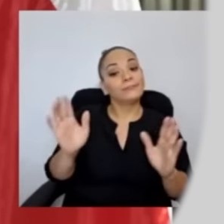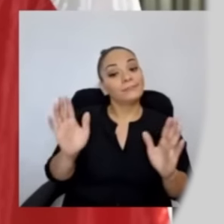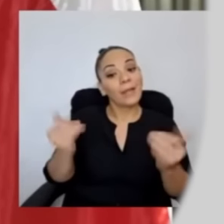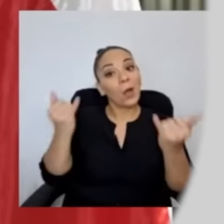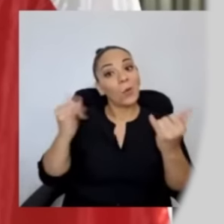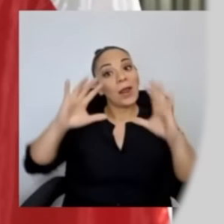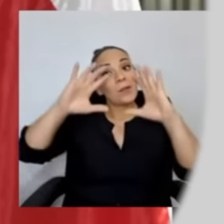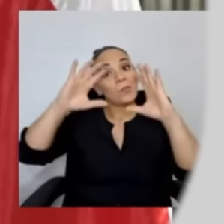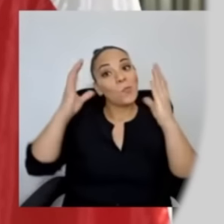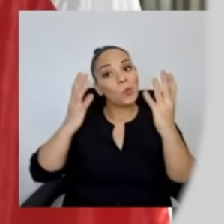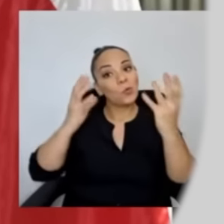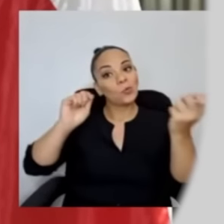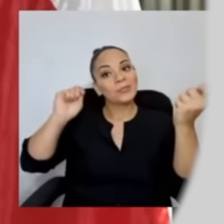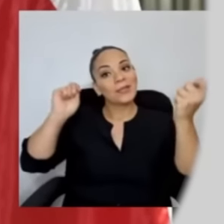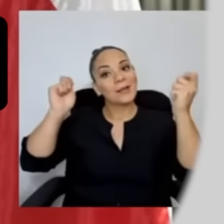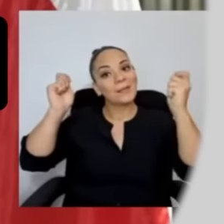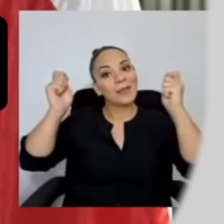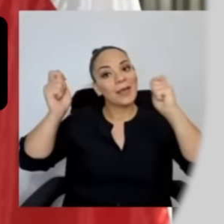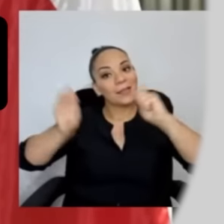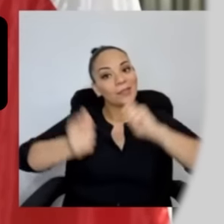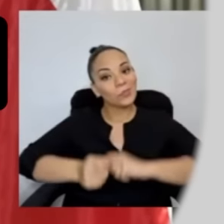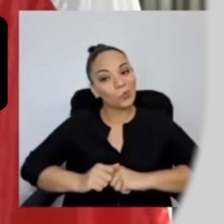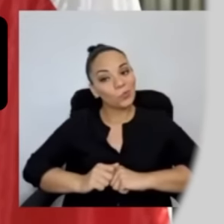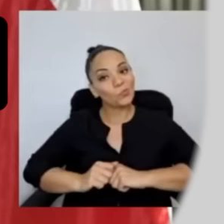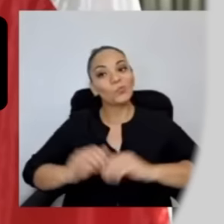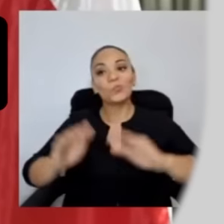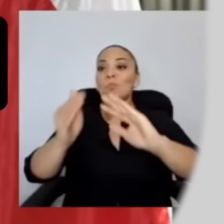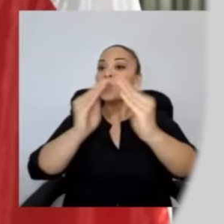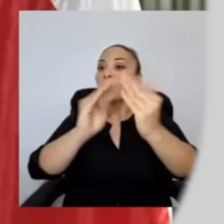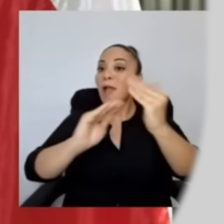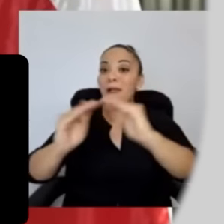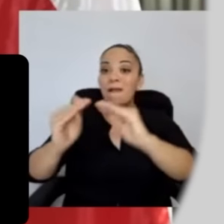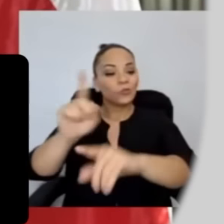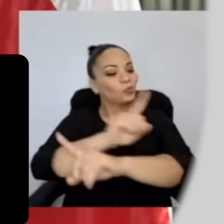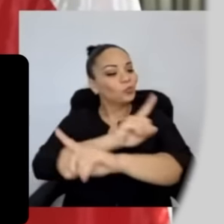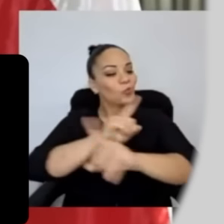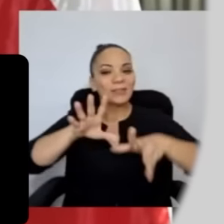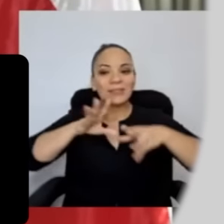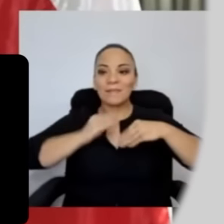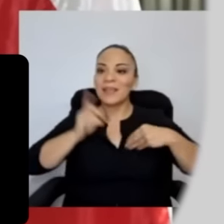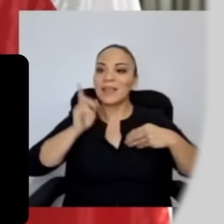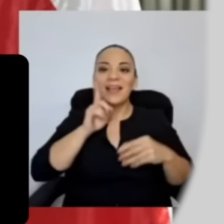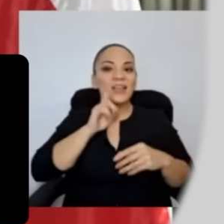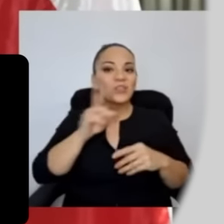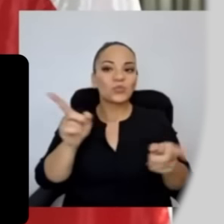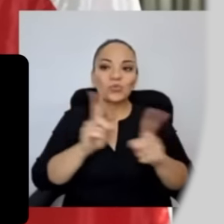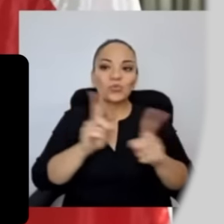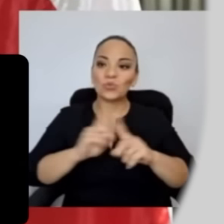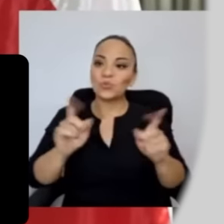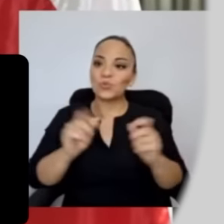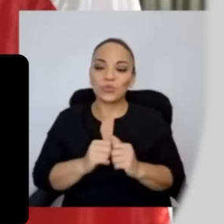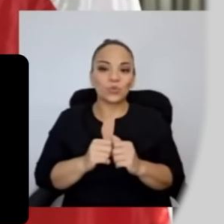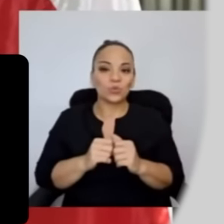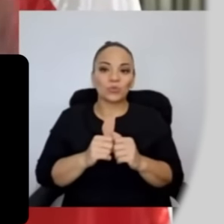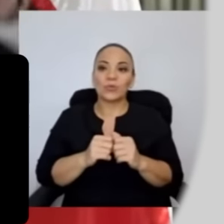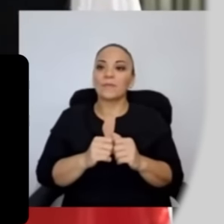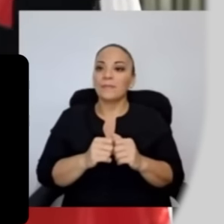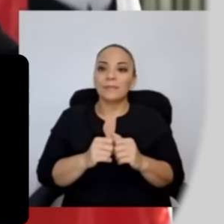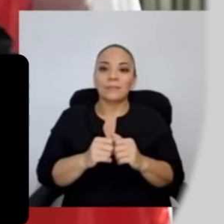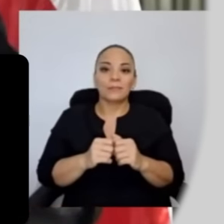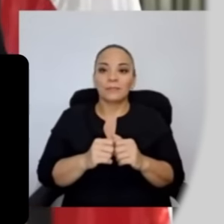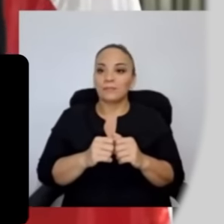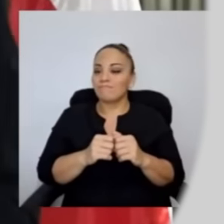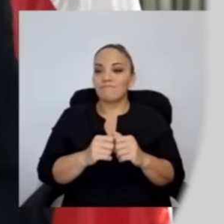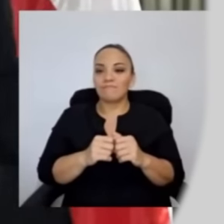que los pueblos ya no se dejan engañar por ideologías como el comunismo y el